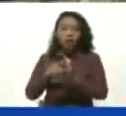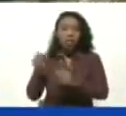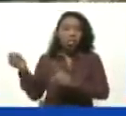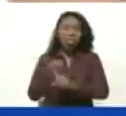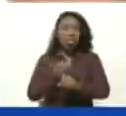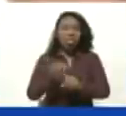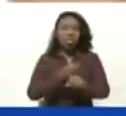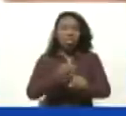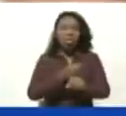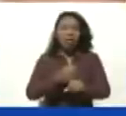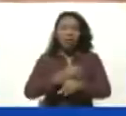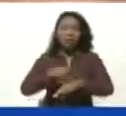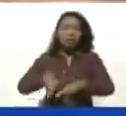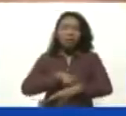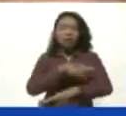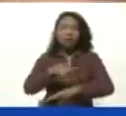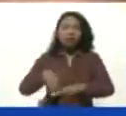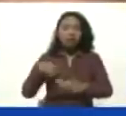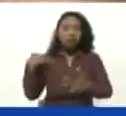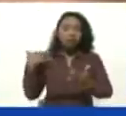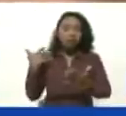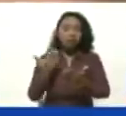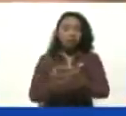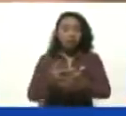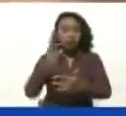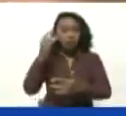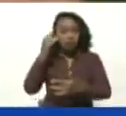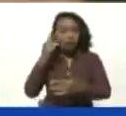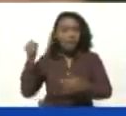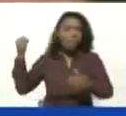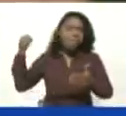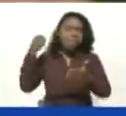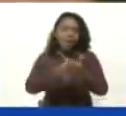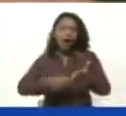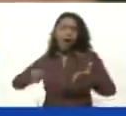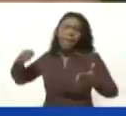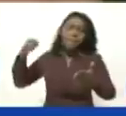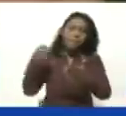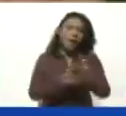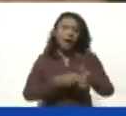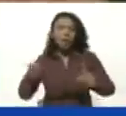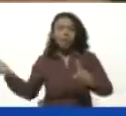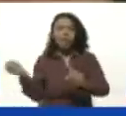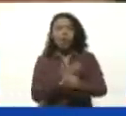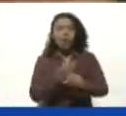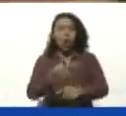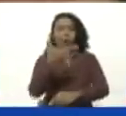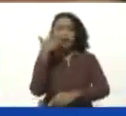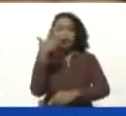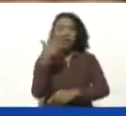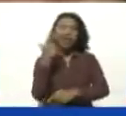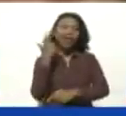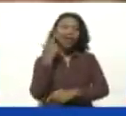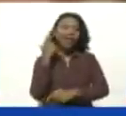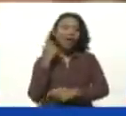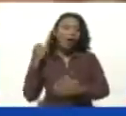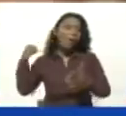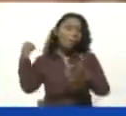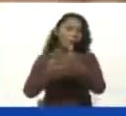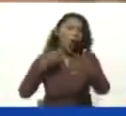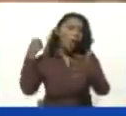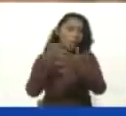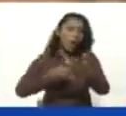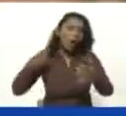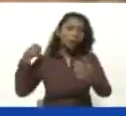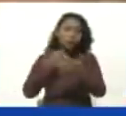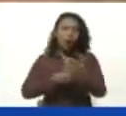torturaron durante largos días a golpe. Le partieron tres muelas a golpe puro,